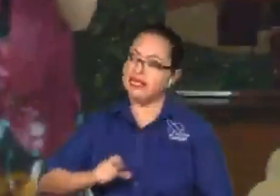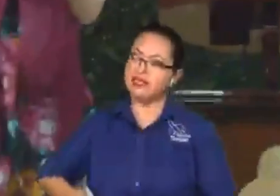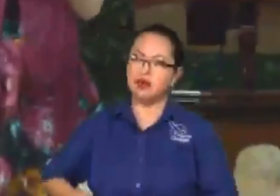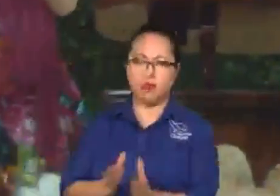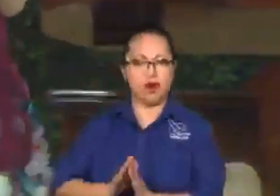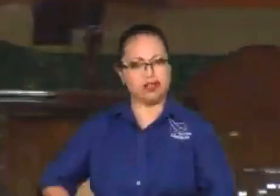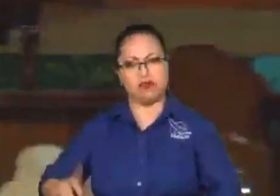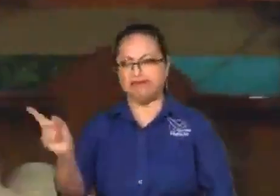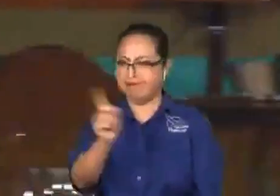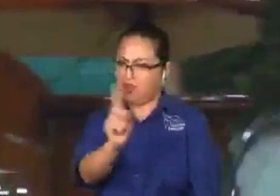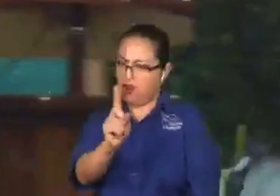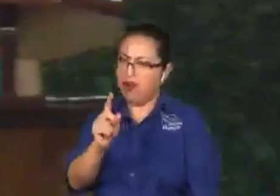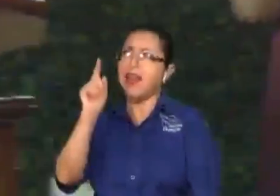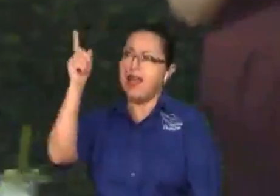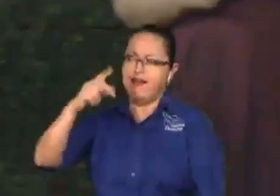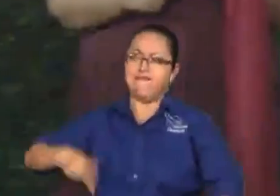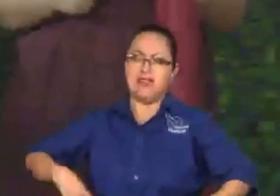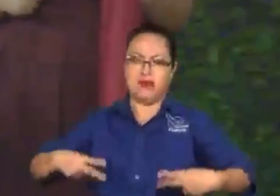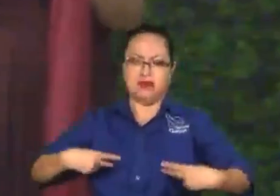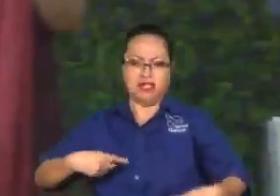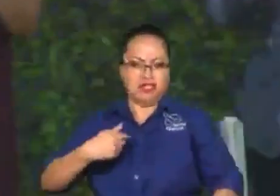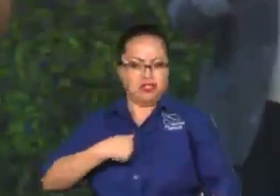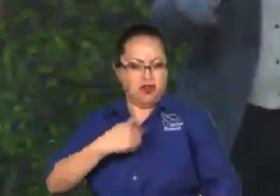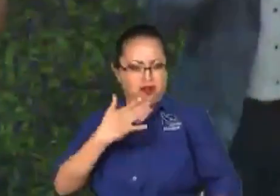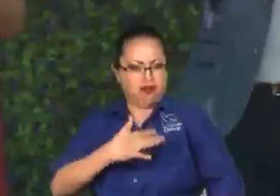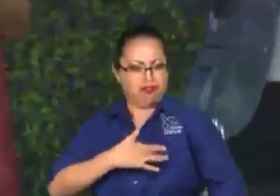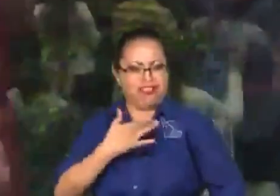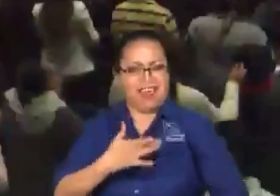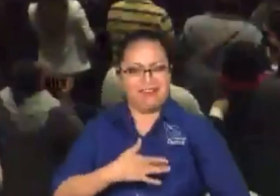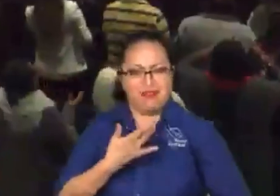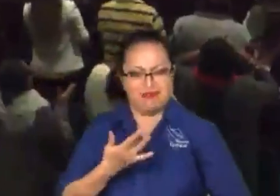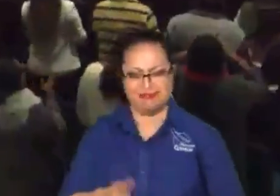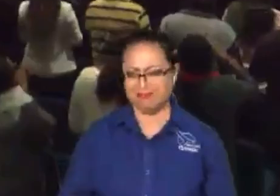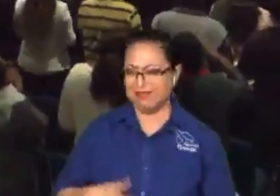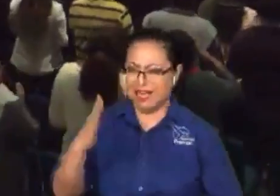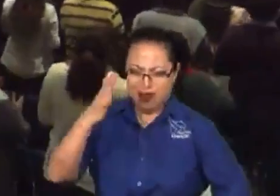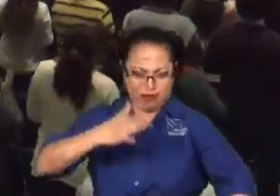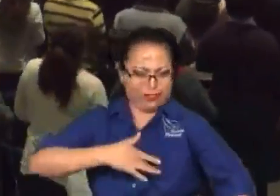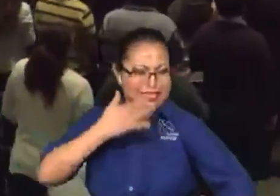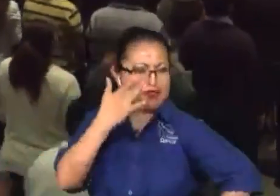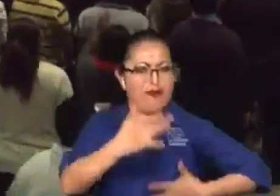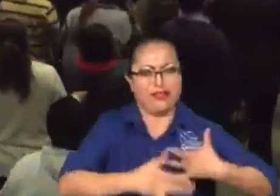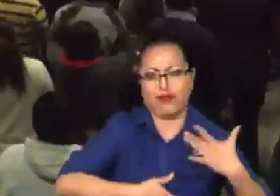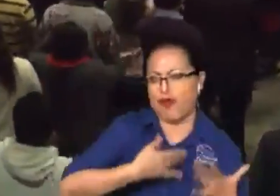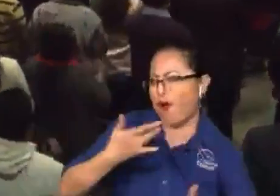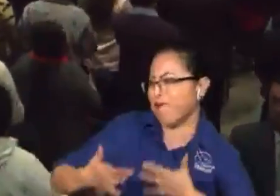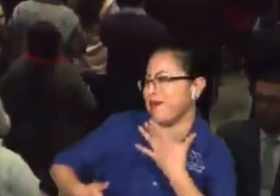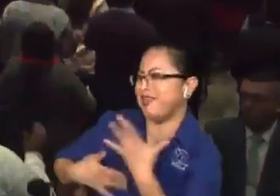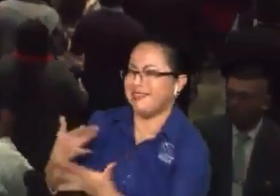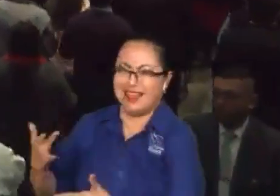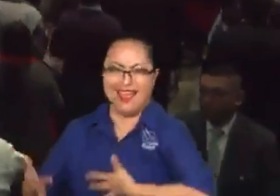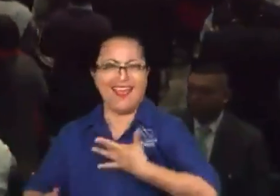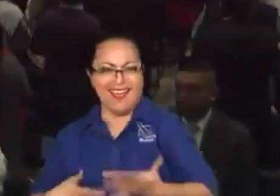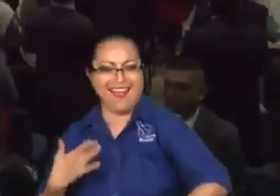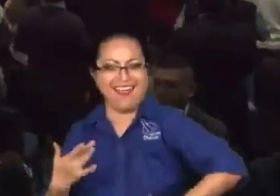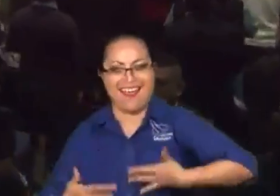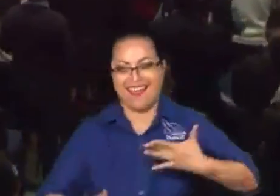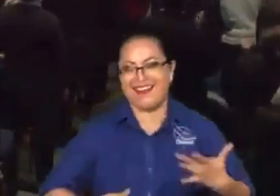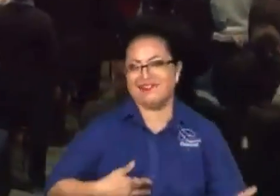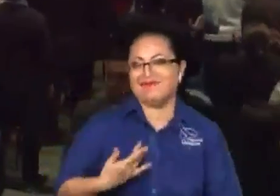muerto, está vivo. Lo siento en mis manos, lo siento en mis pies, lo siento en todo mi